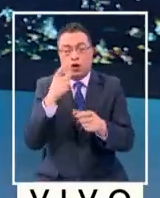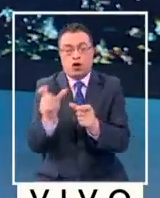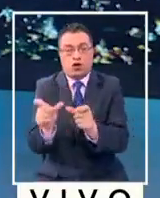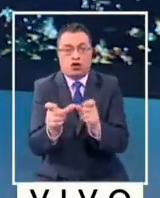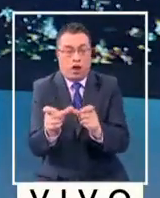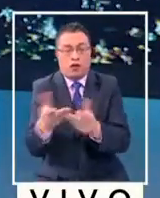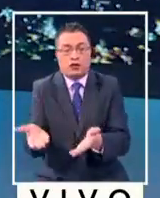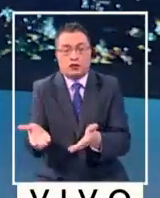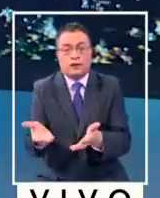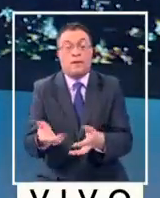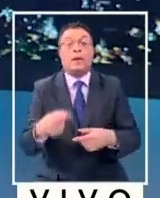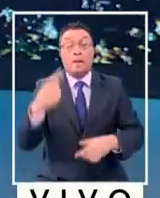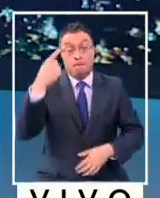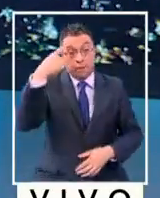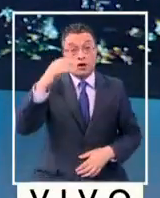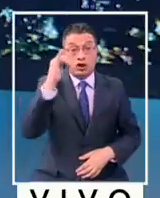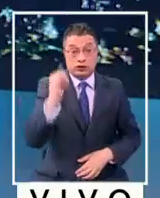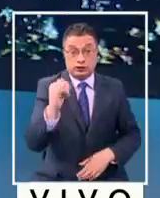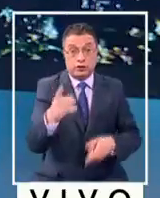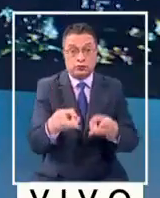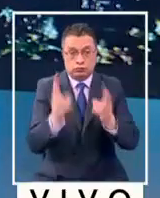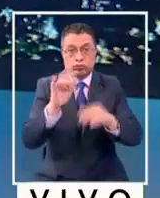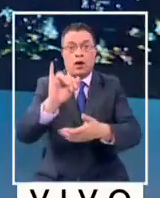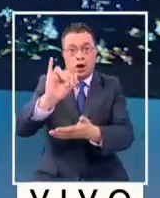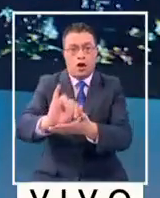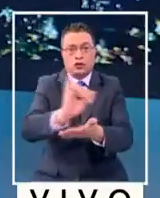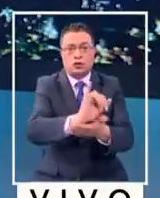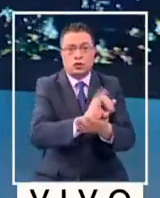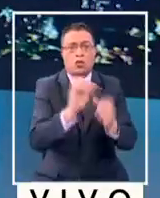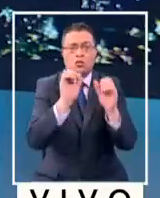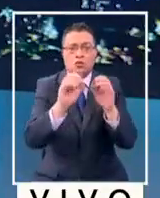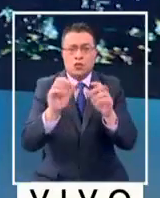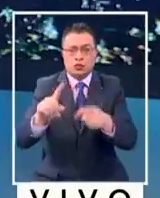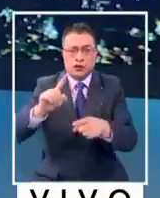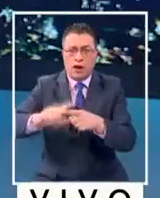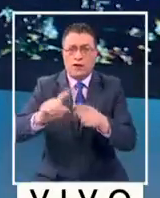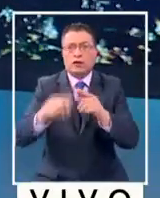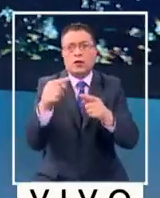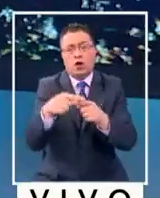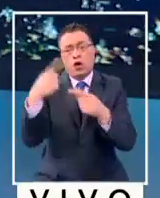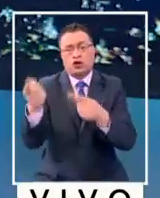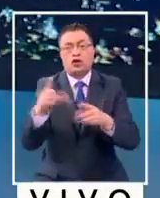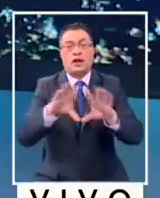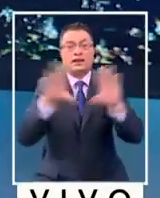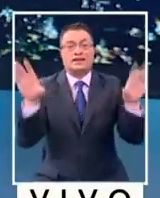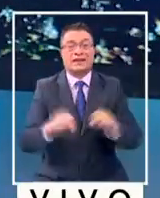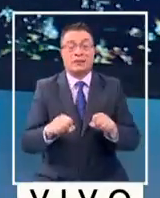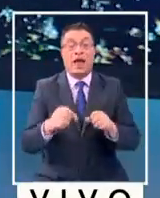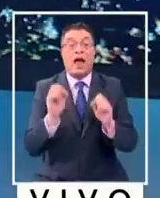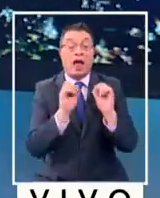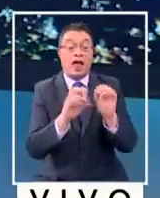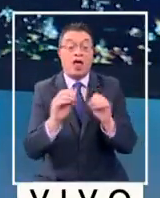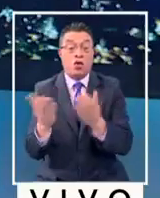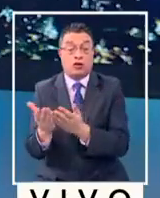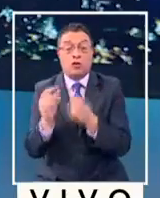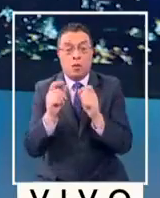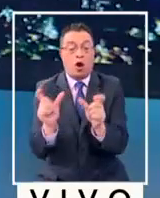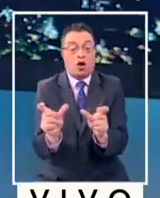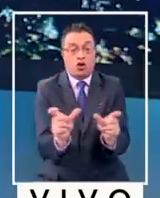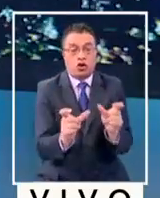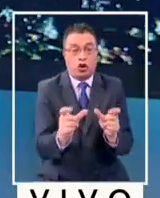controlador. Pero sí le permite a las instituciones, que muchas veces pueden ser ajenas al sistema educativo, participar en el control de